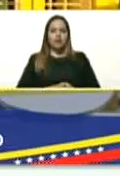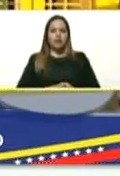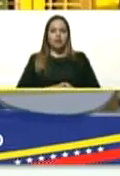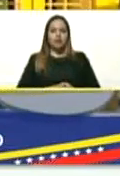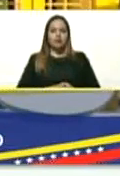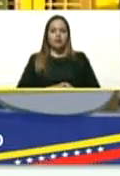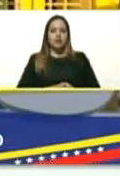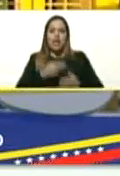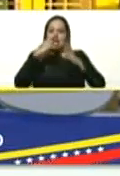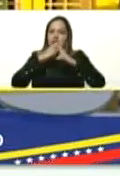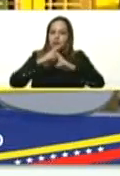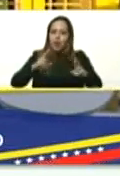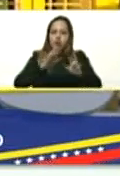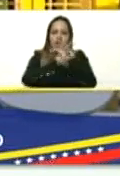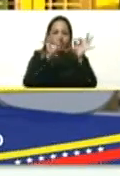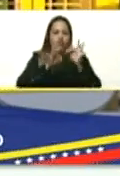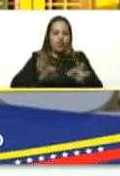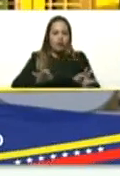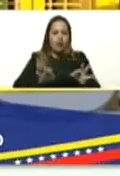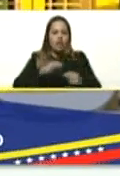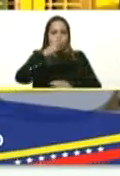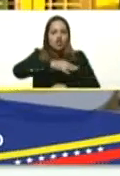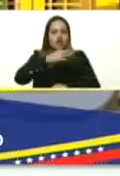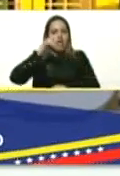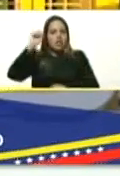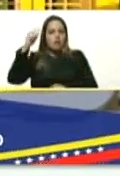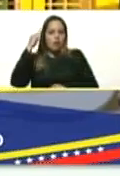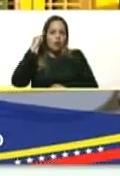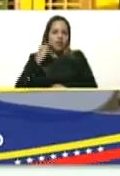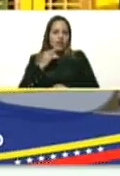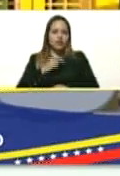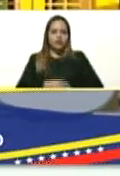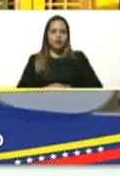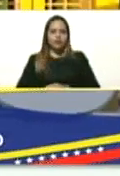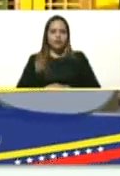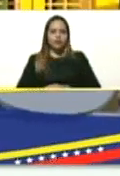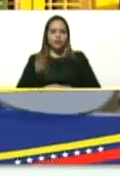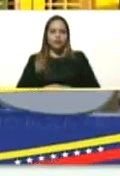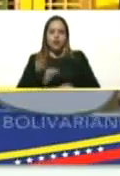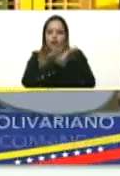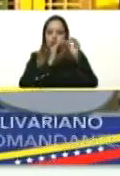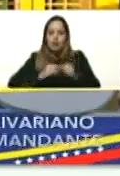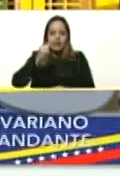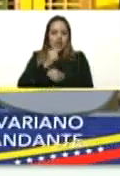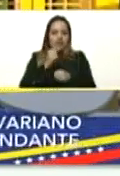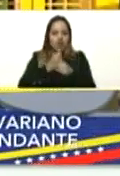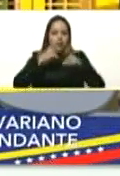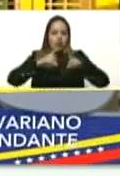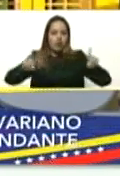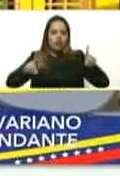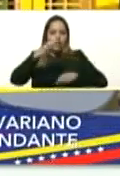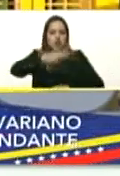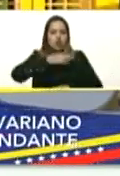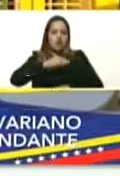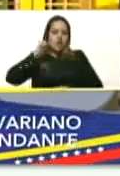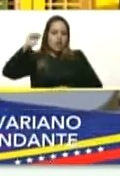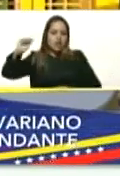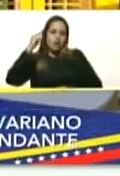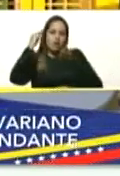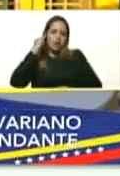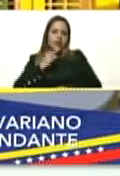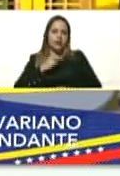que responda al modelo del socialismo bolivariano. Un modelo de gestión democrático, socialista,